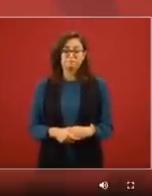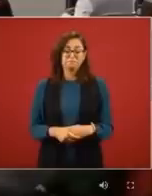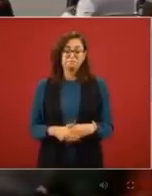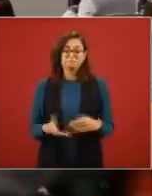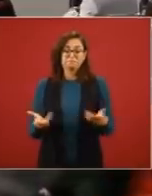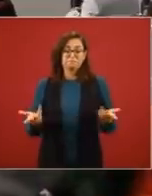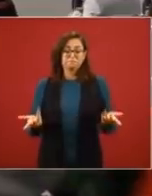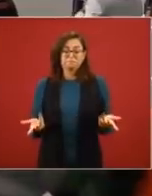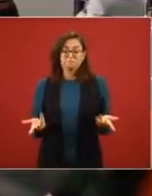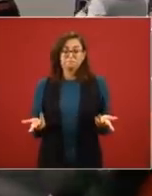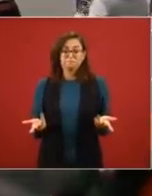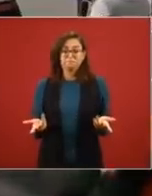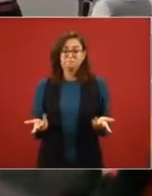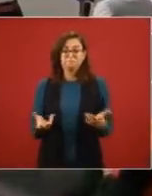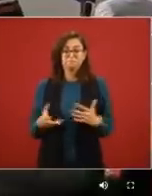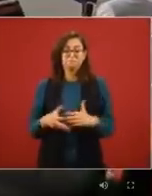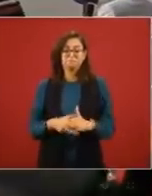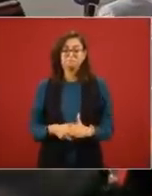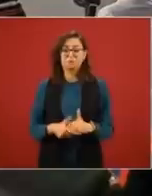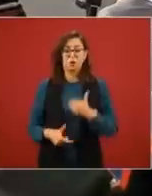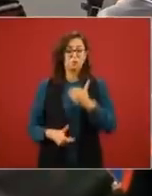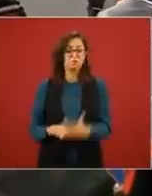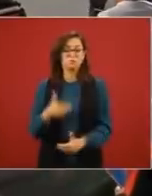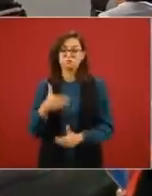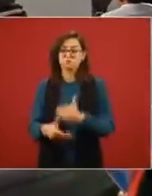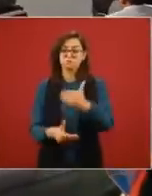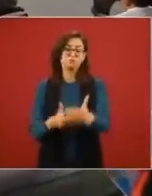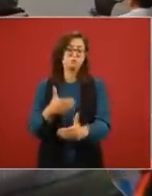x procedimiento